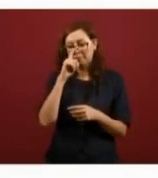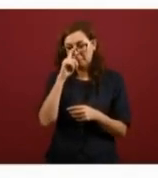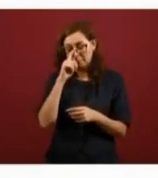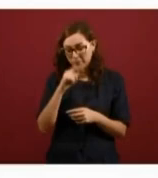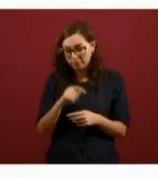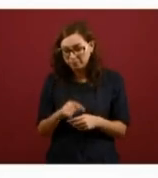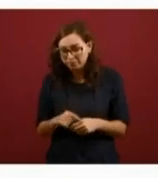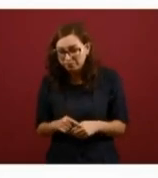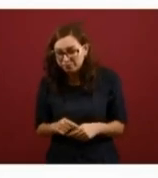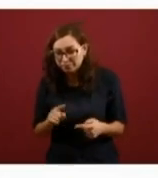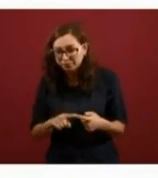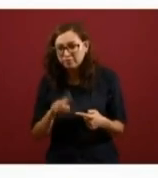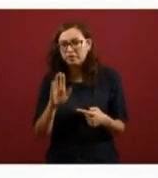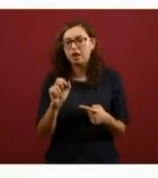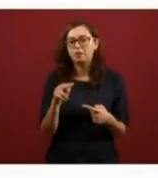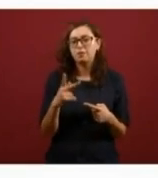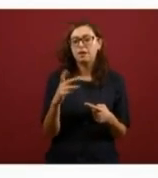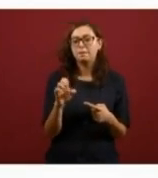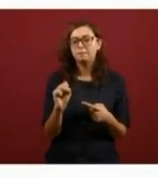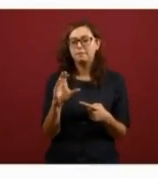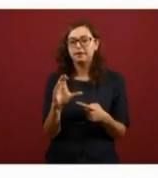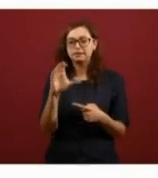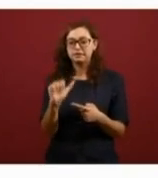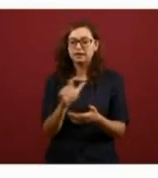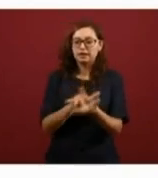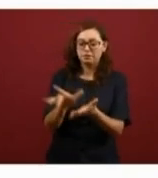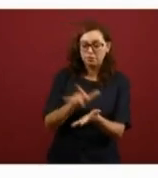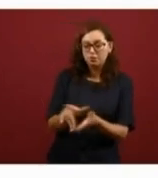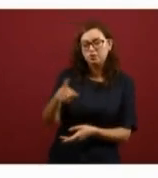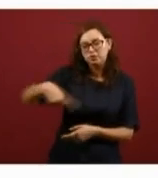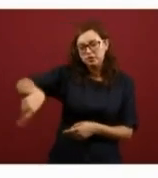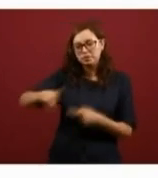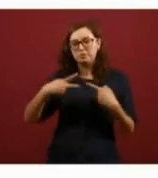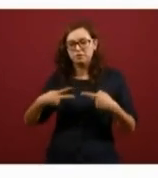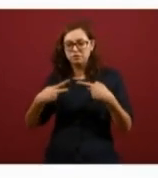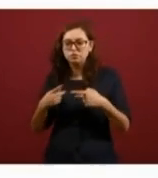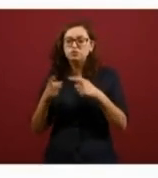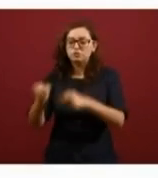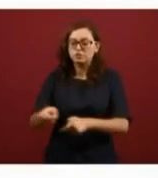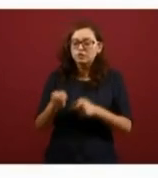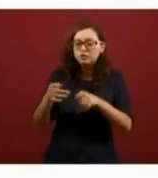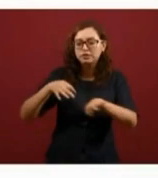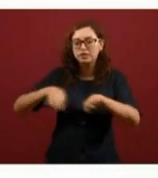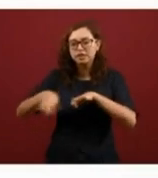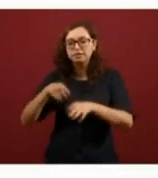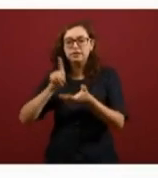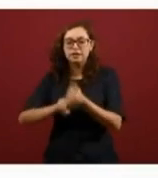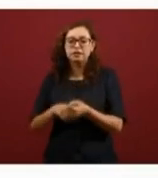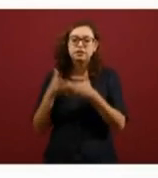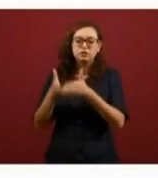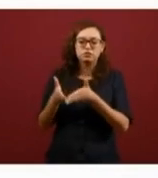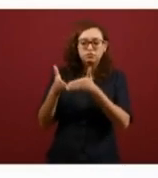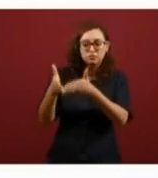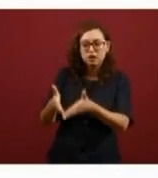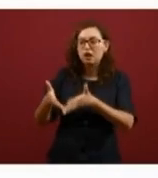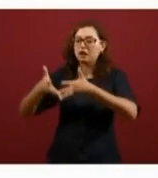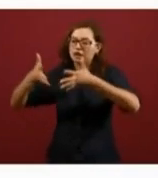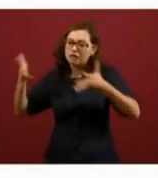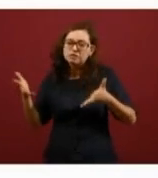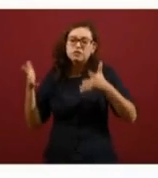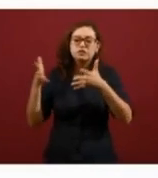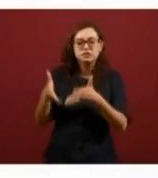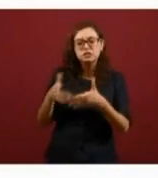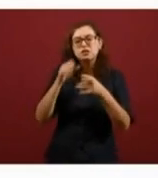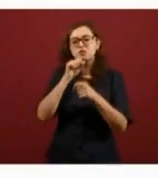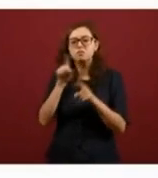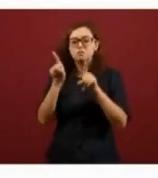líquido económico directo a los productores, es decir, a los pescadores, a los trabajadores de las embarcaciones, tanto menores como mayores, y de las